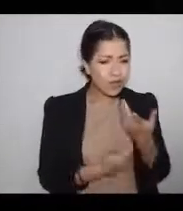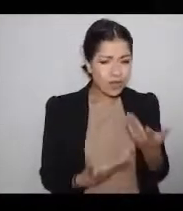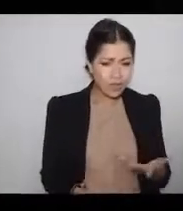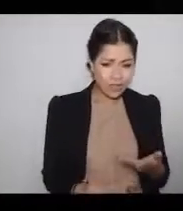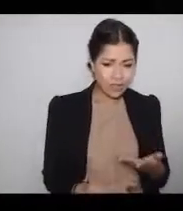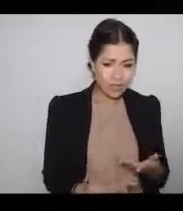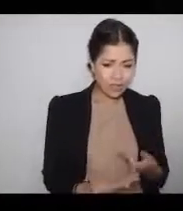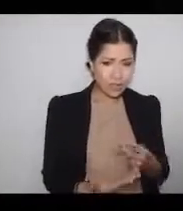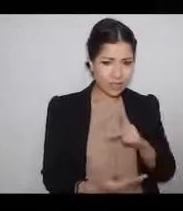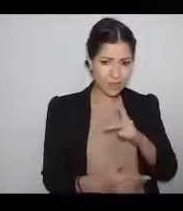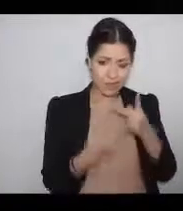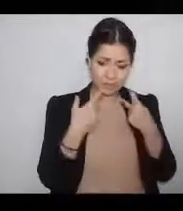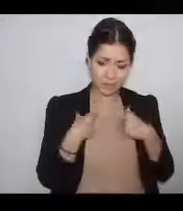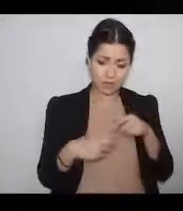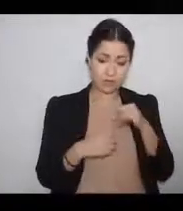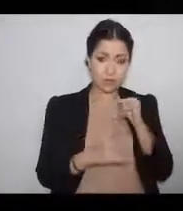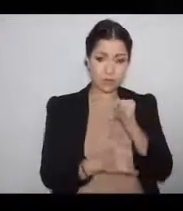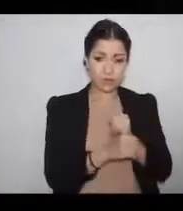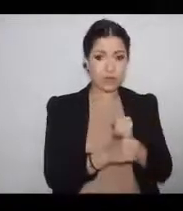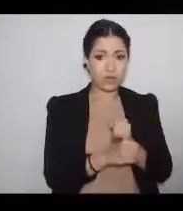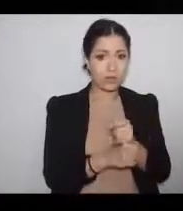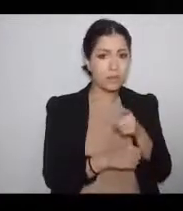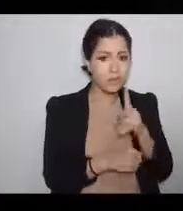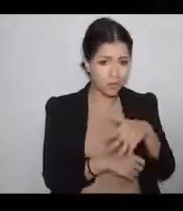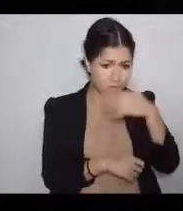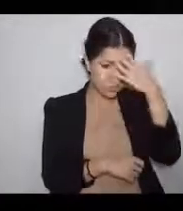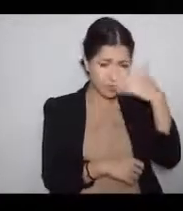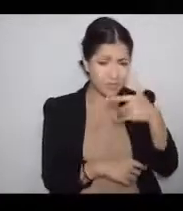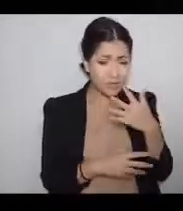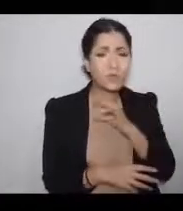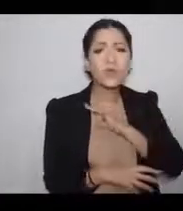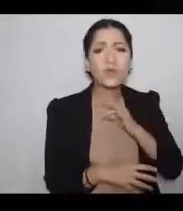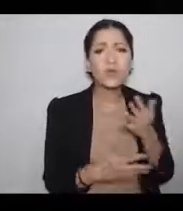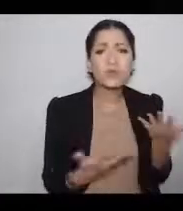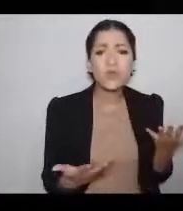actuar. ¿Sabes cómo debes representar a Kepler?